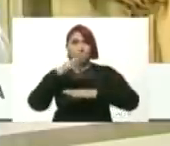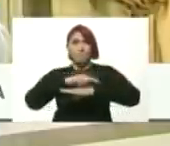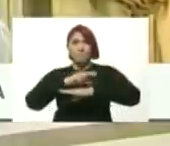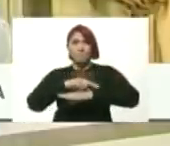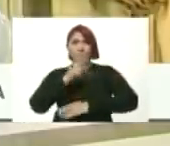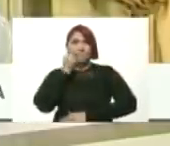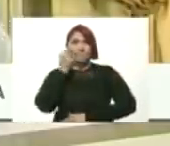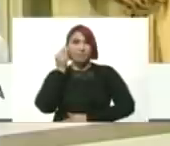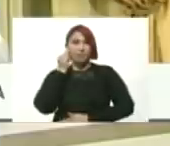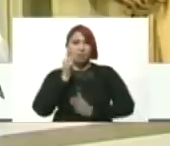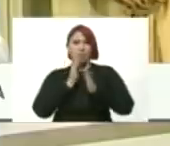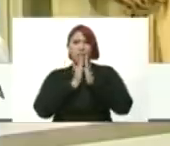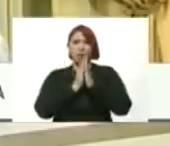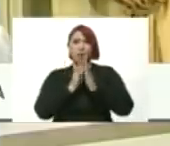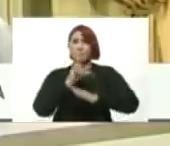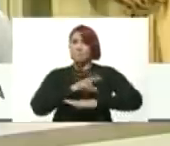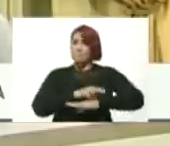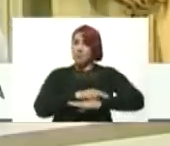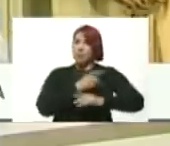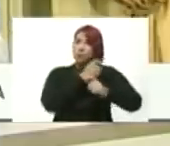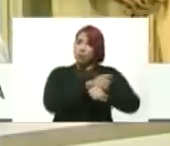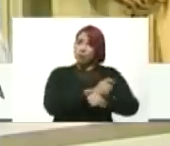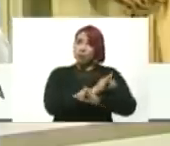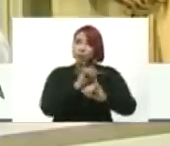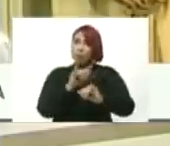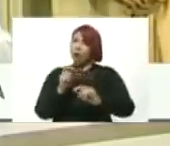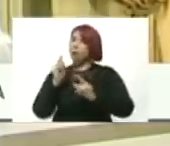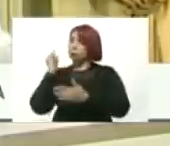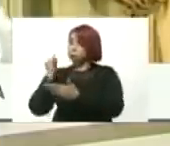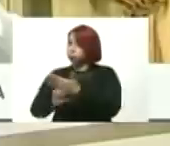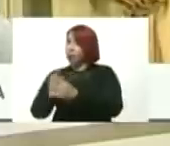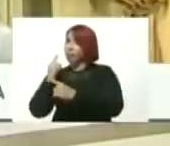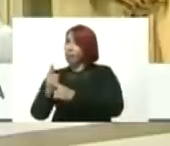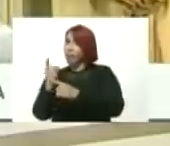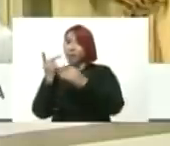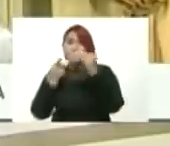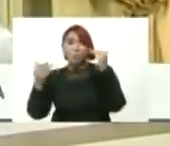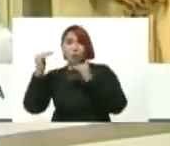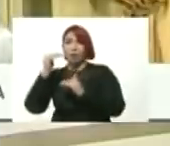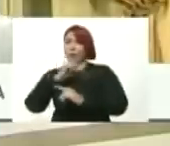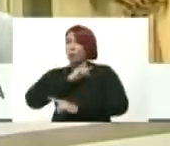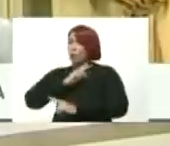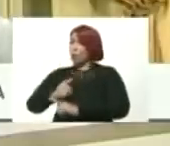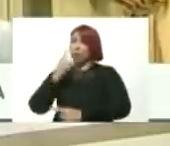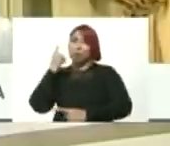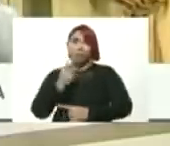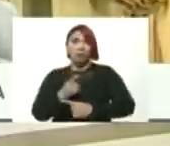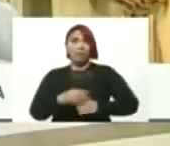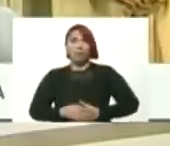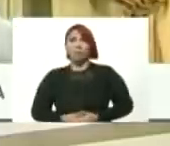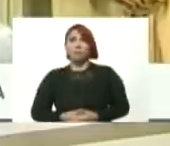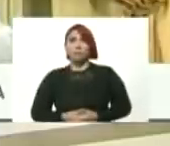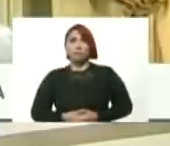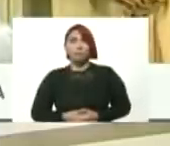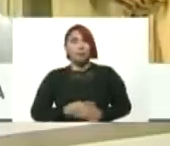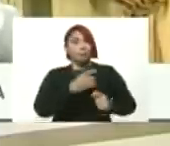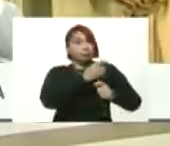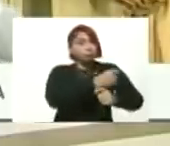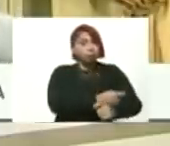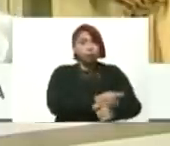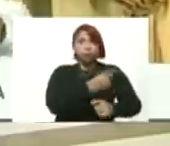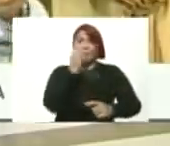médicas un médico graduado médico en posgrado se la consigna en la orden que cumpla ese médico graduado